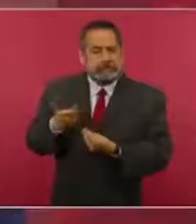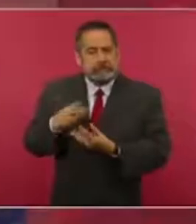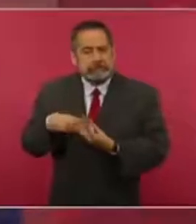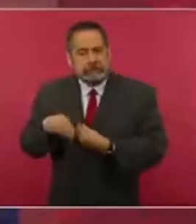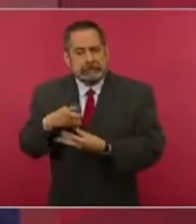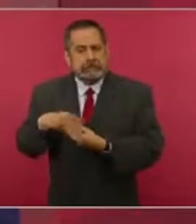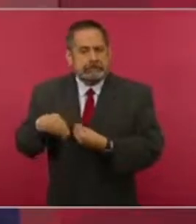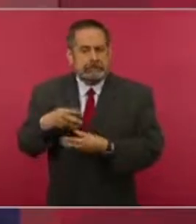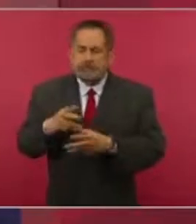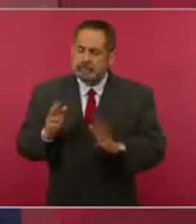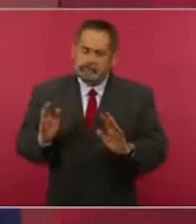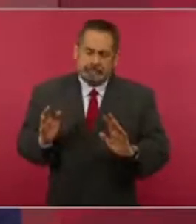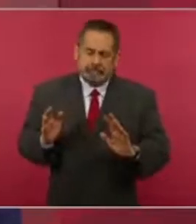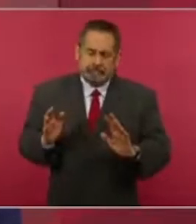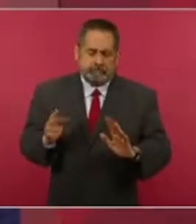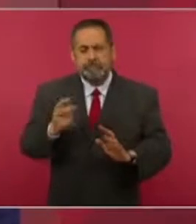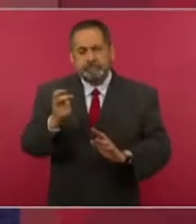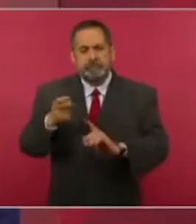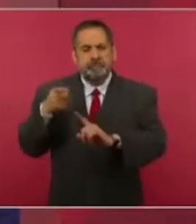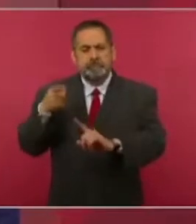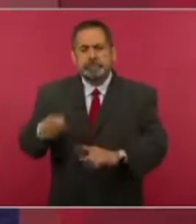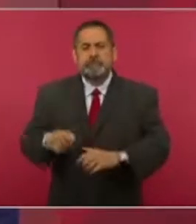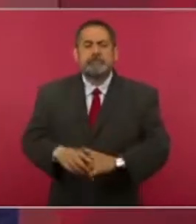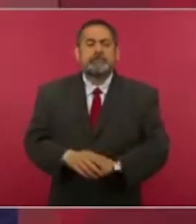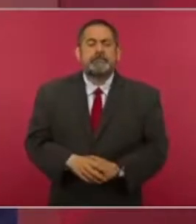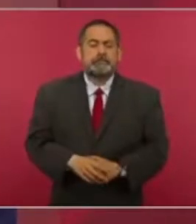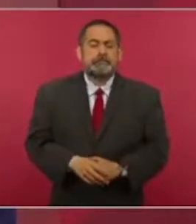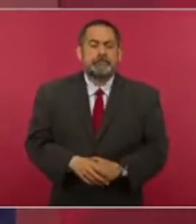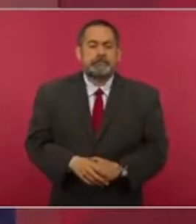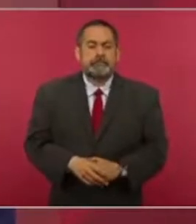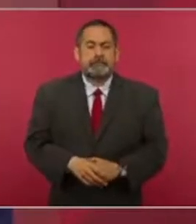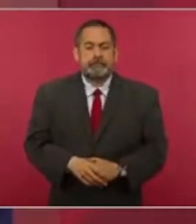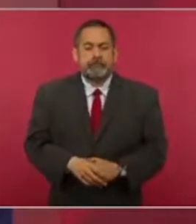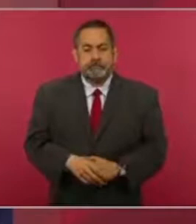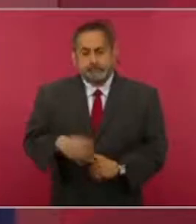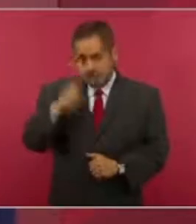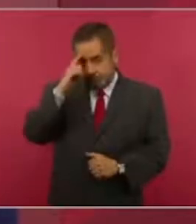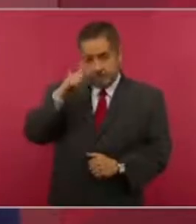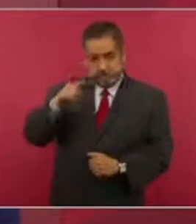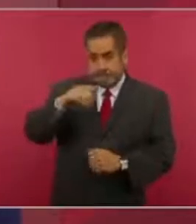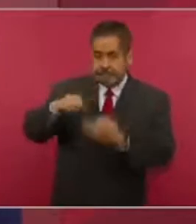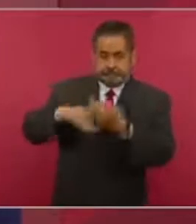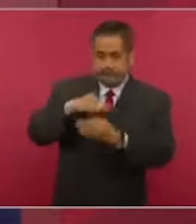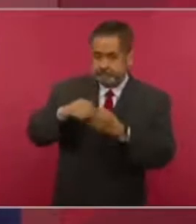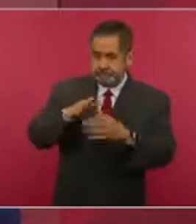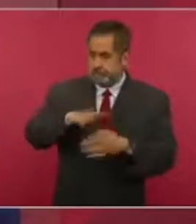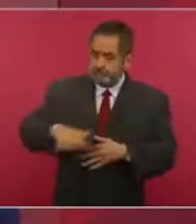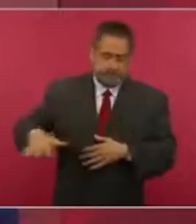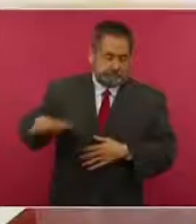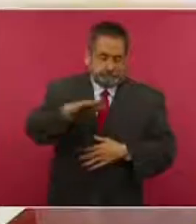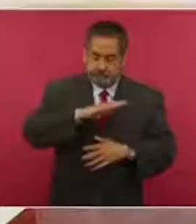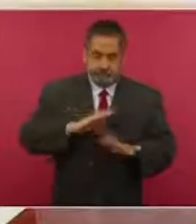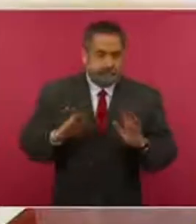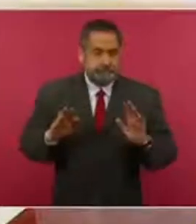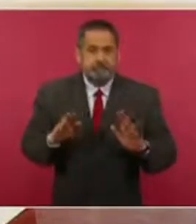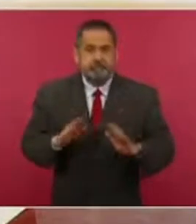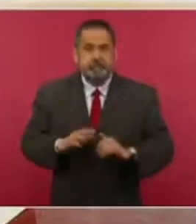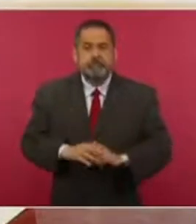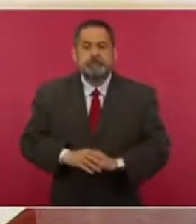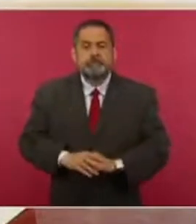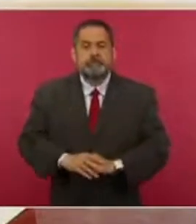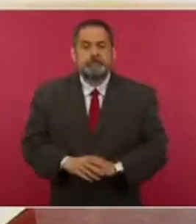es lo que vamos a llevar en general. Es